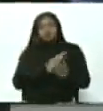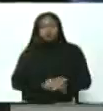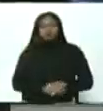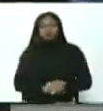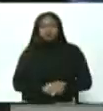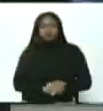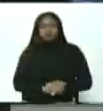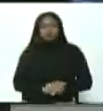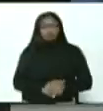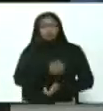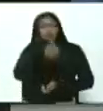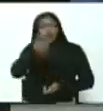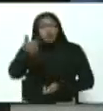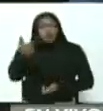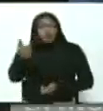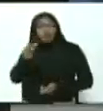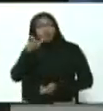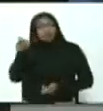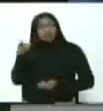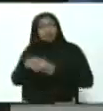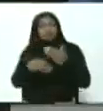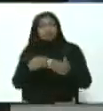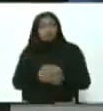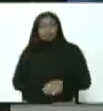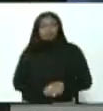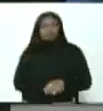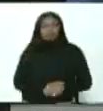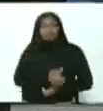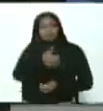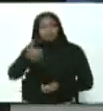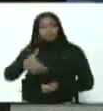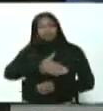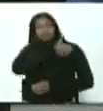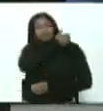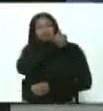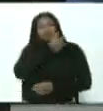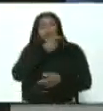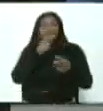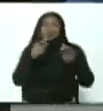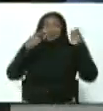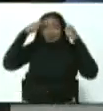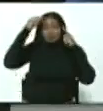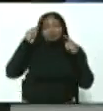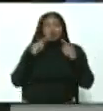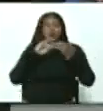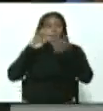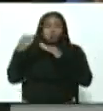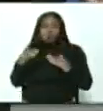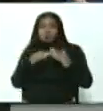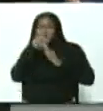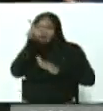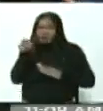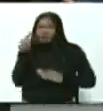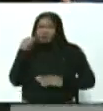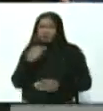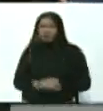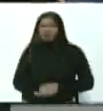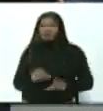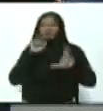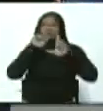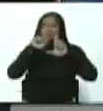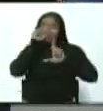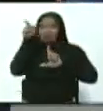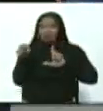cada patrullero, cada jefe de la VCH comunero. Somos